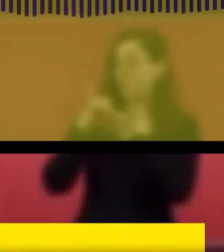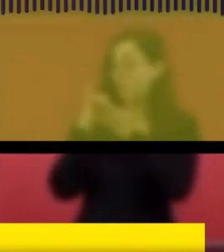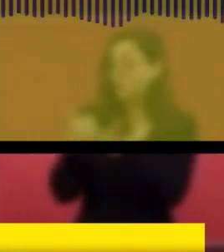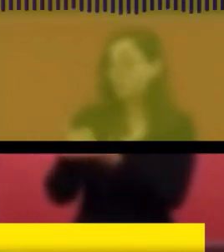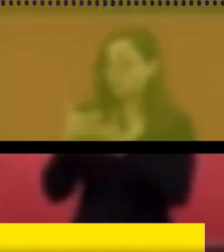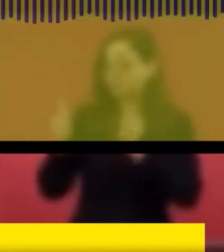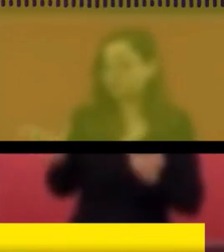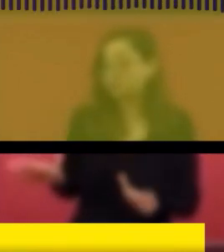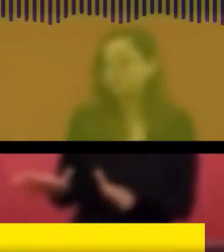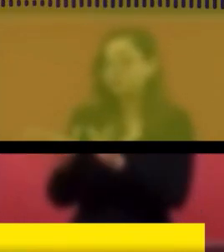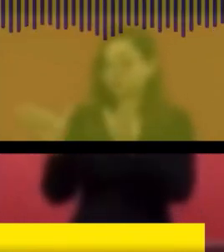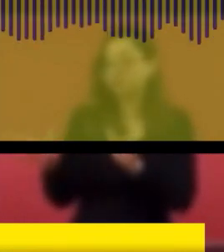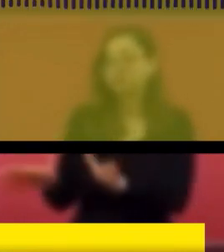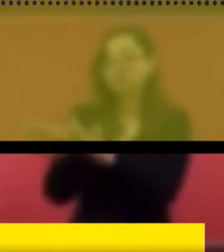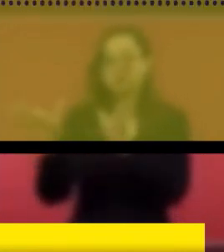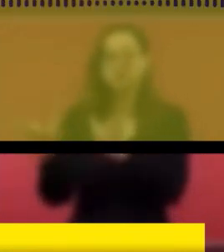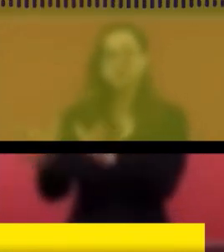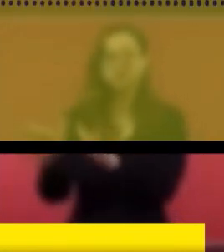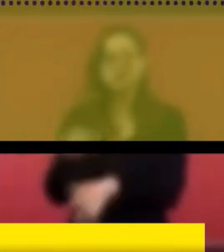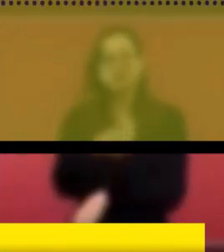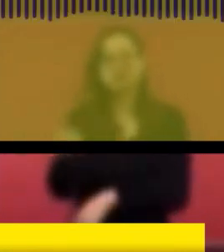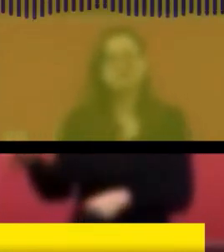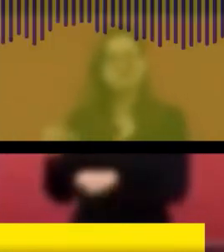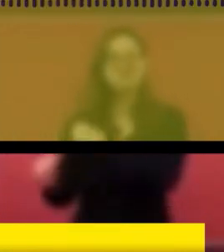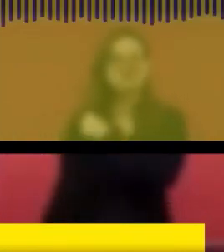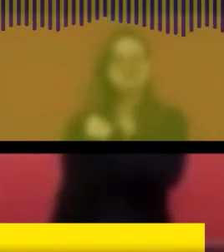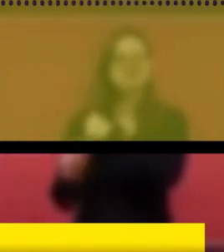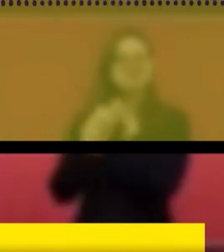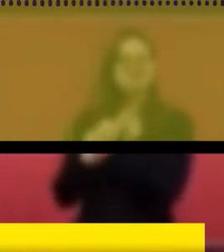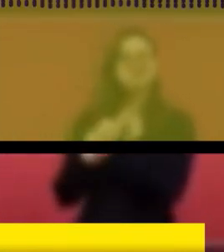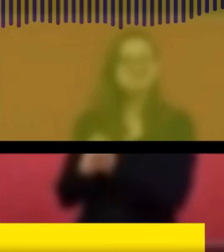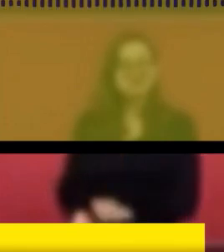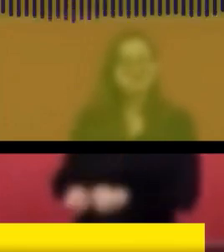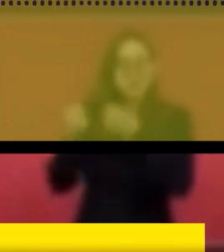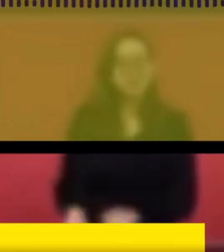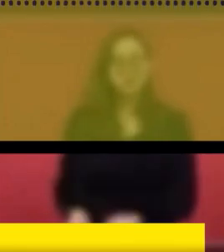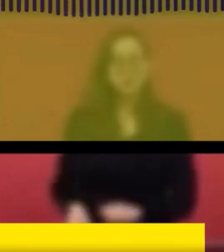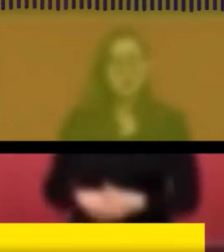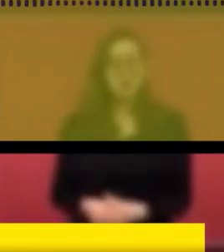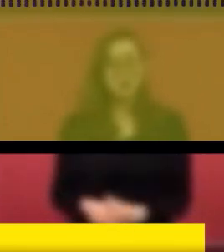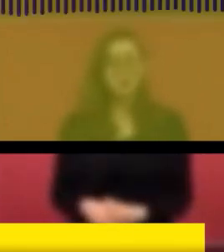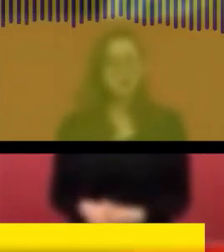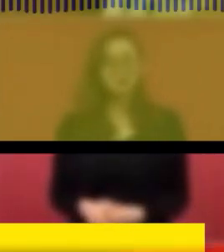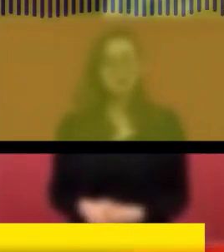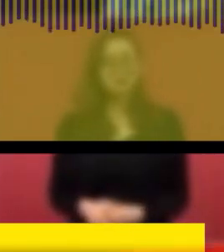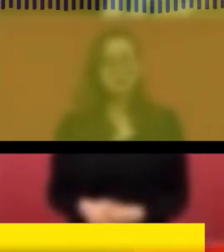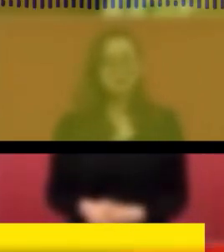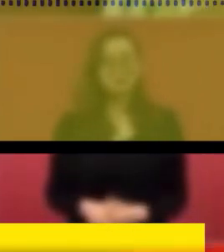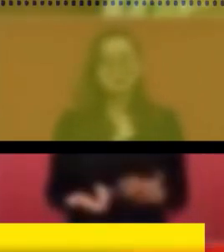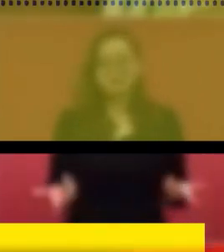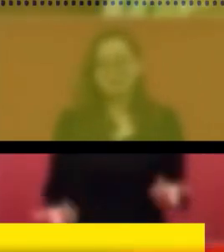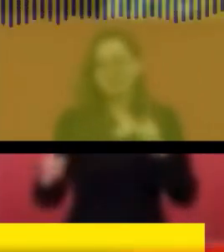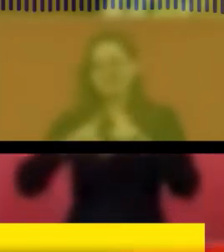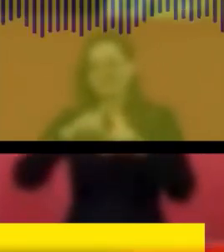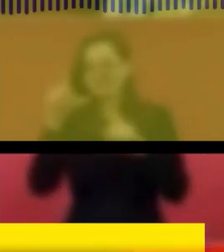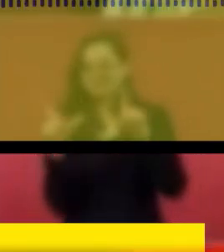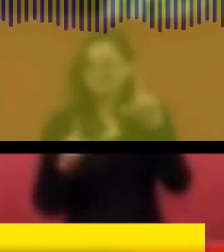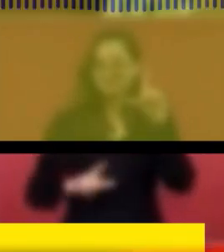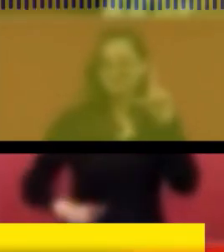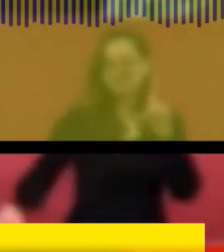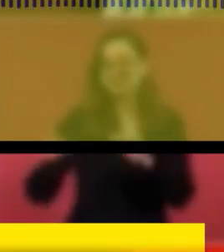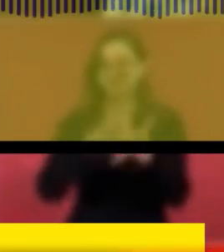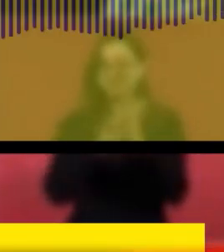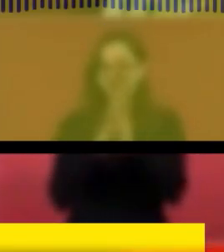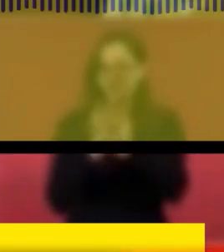el ejercicio de su poder y que está próximo a dejarlo, ha dicho que los pobres dan votos y que por